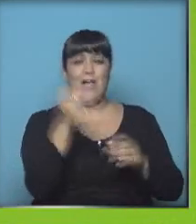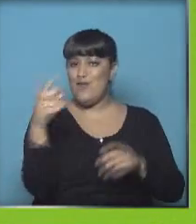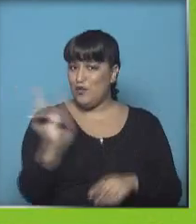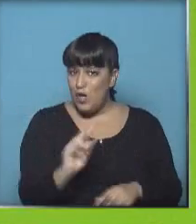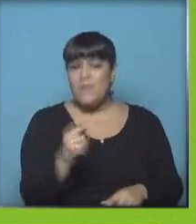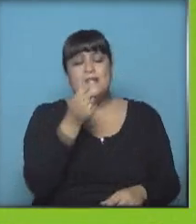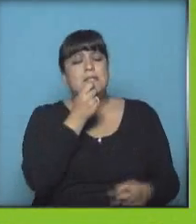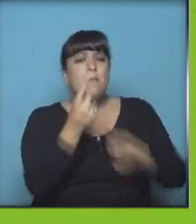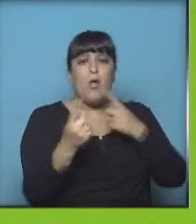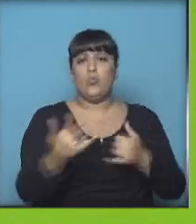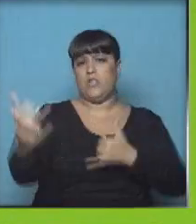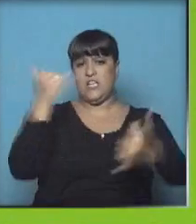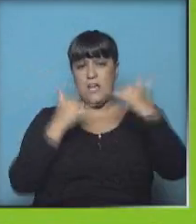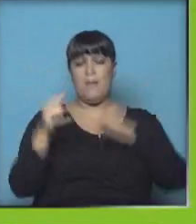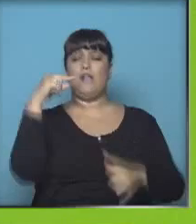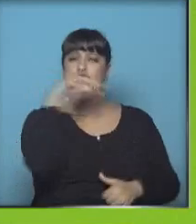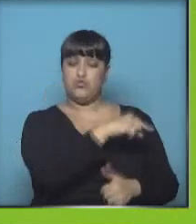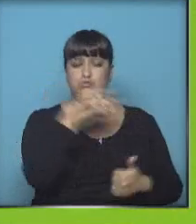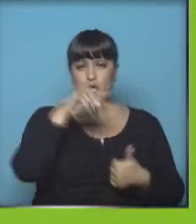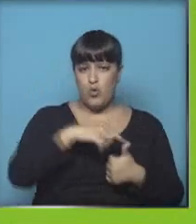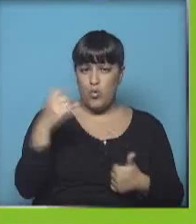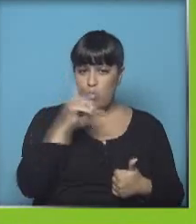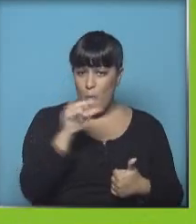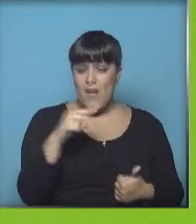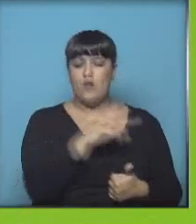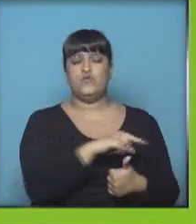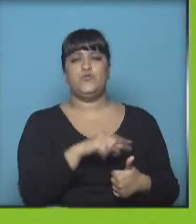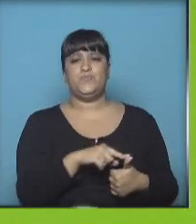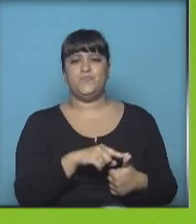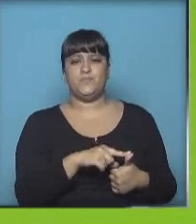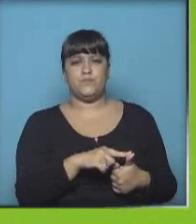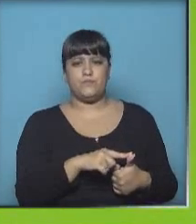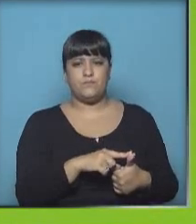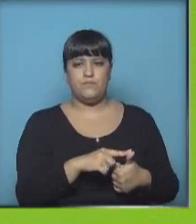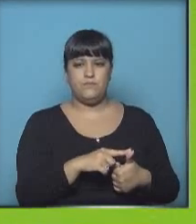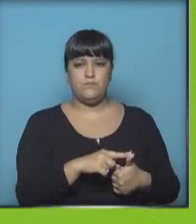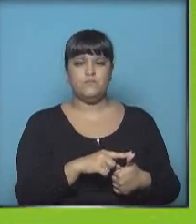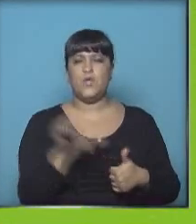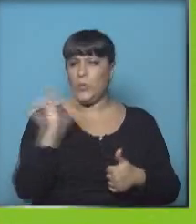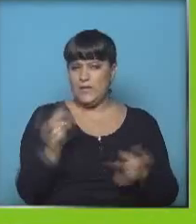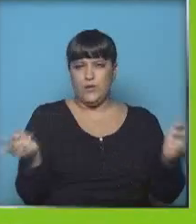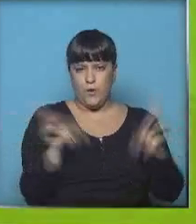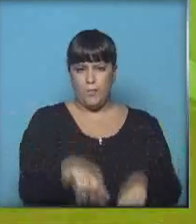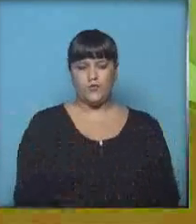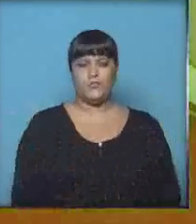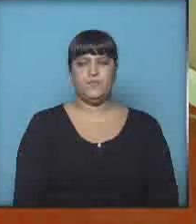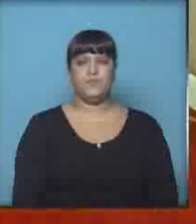Tenés consultas, llamanos 011-4535-0705-0706. Ya estamos de vuelta.